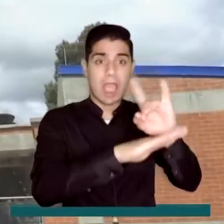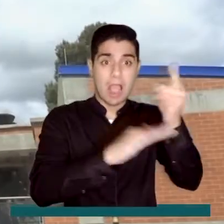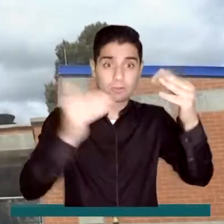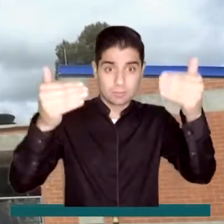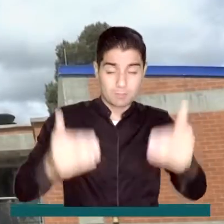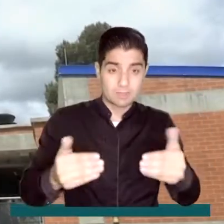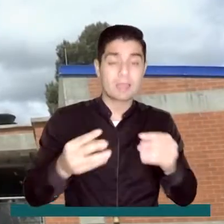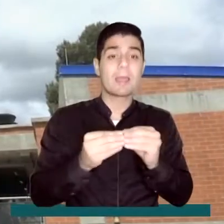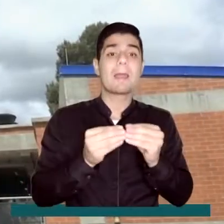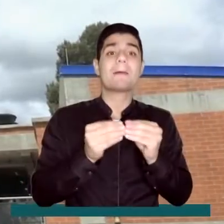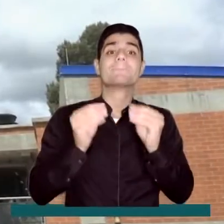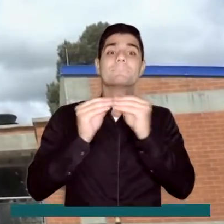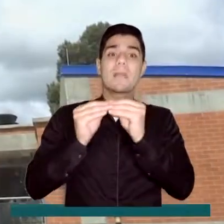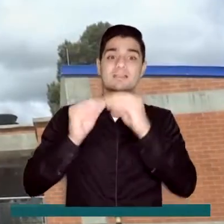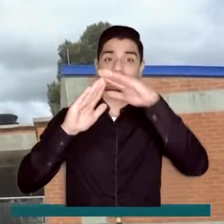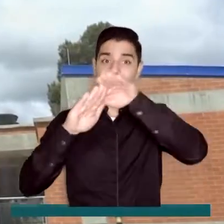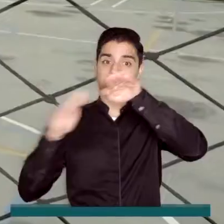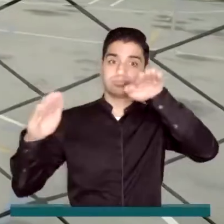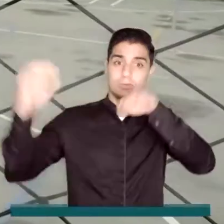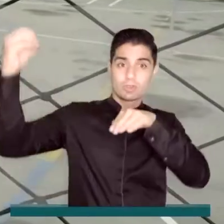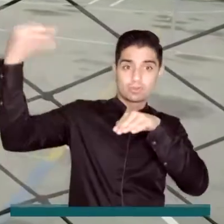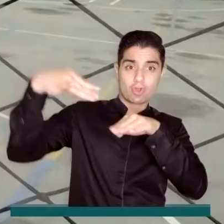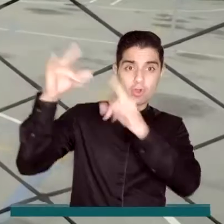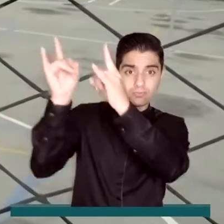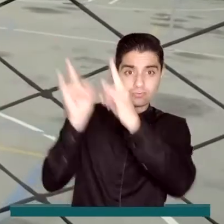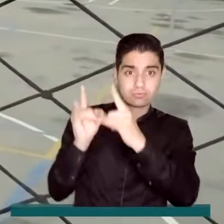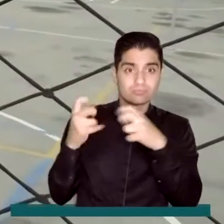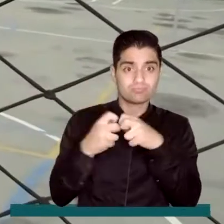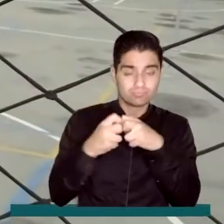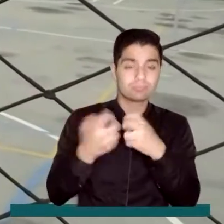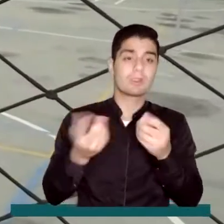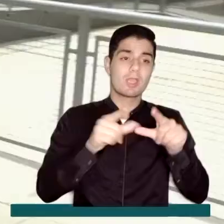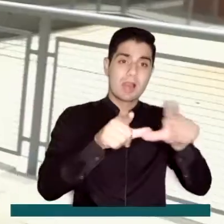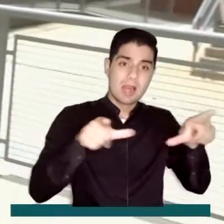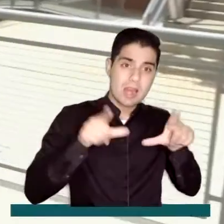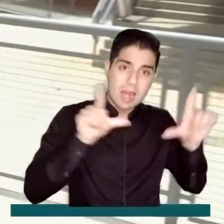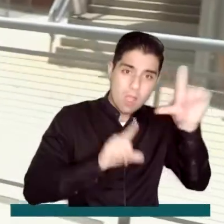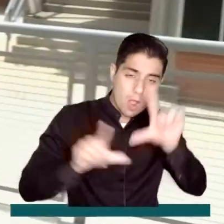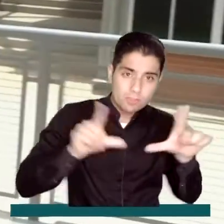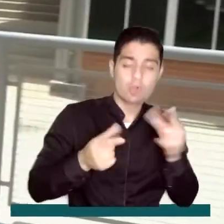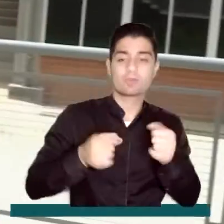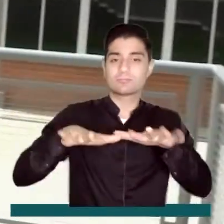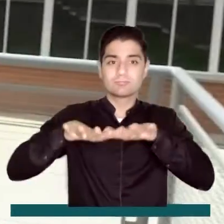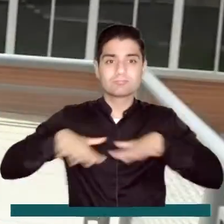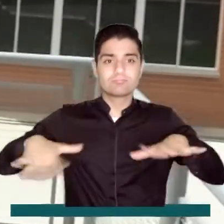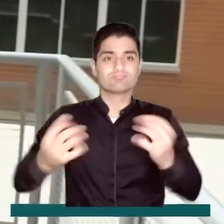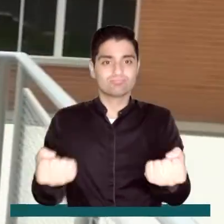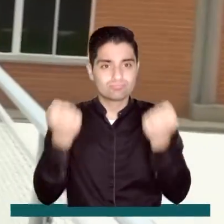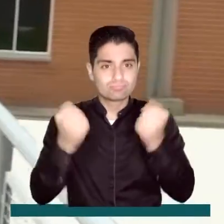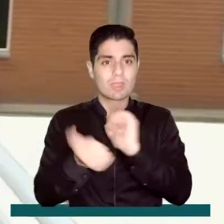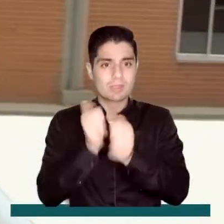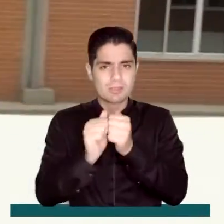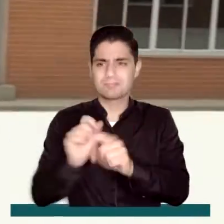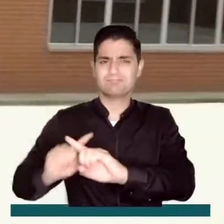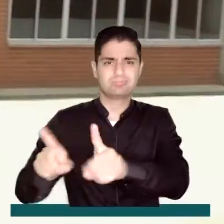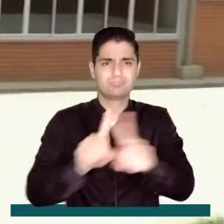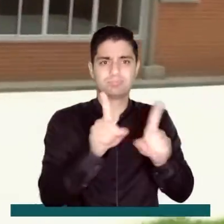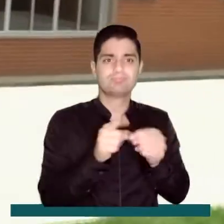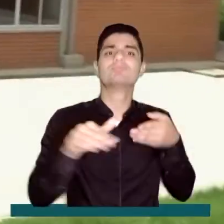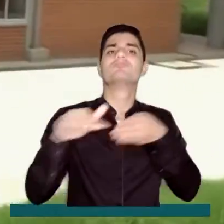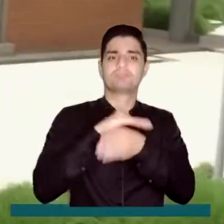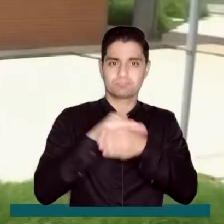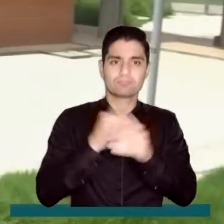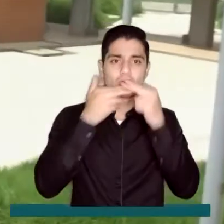con paneles solares laboratorios zonas para realizar actividad física entre otros servicios a los que podrán acceder los menores del